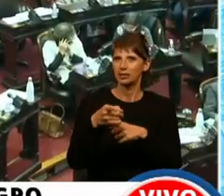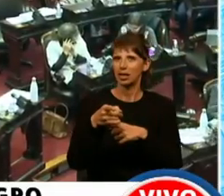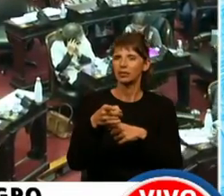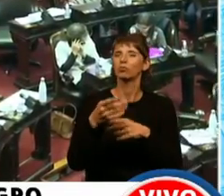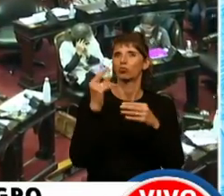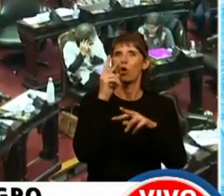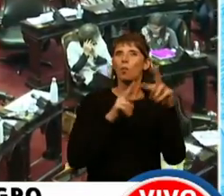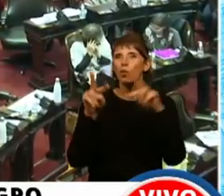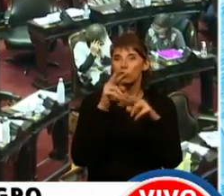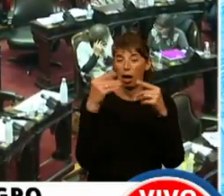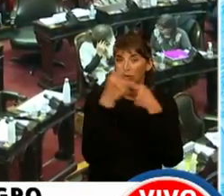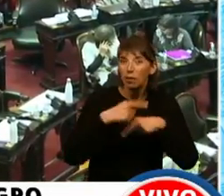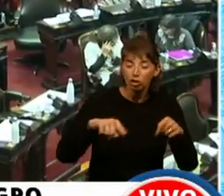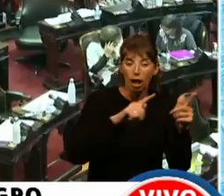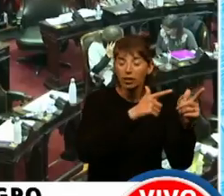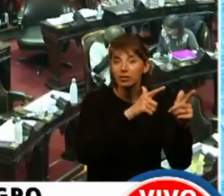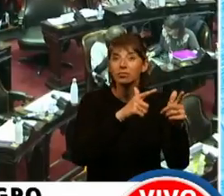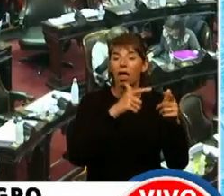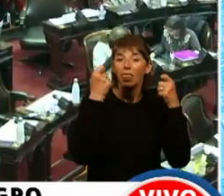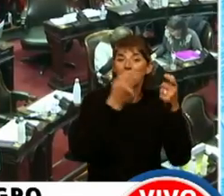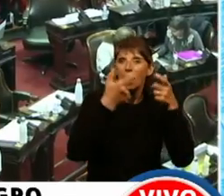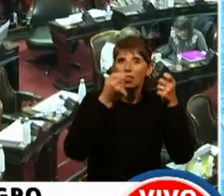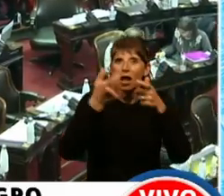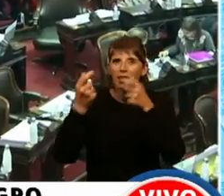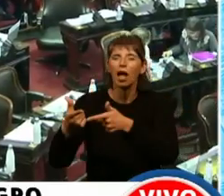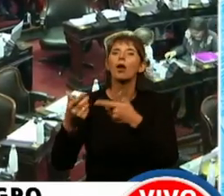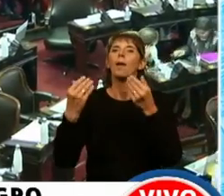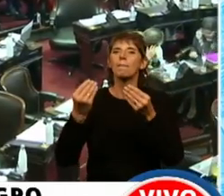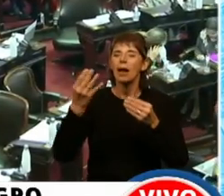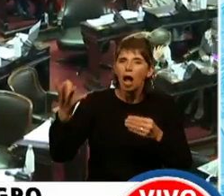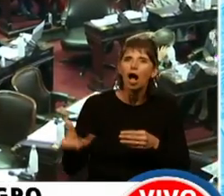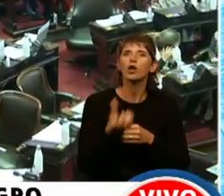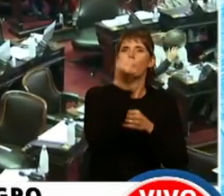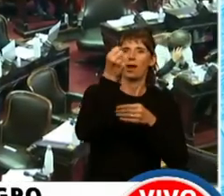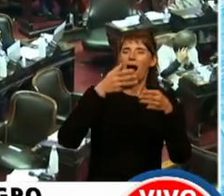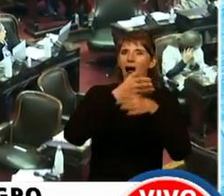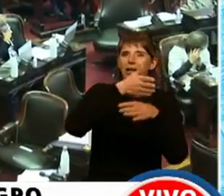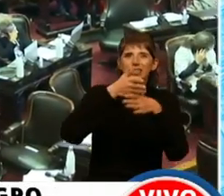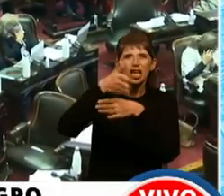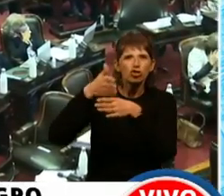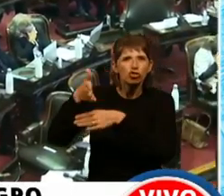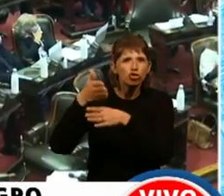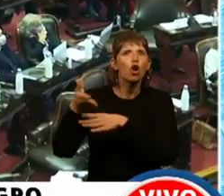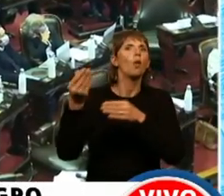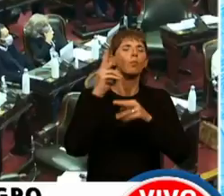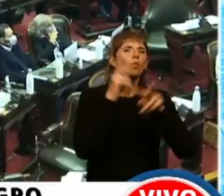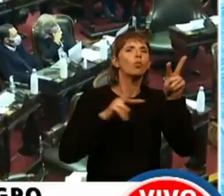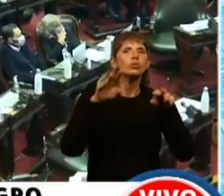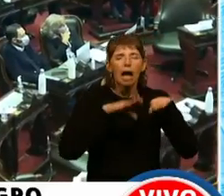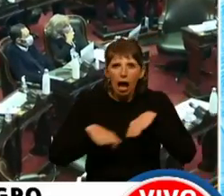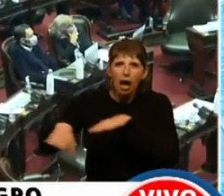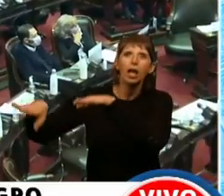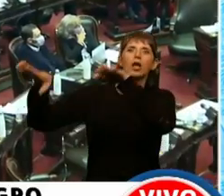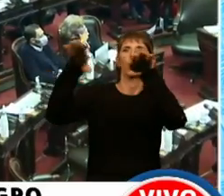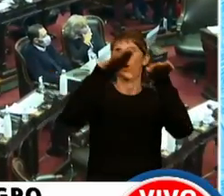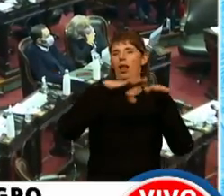de esas privaciones al recuperar la idea de una accesibilidad lo más universal posible en